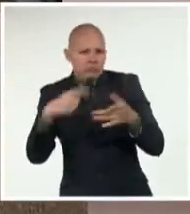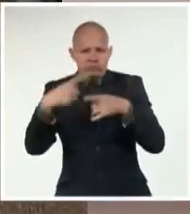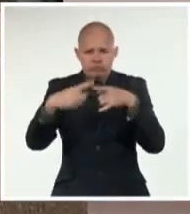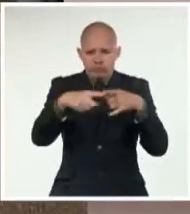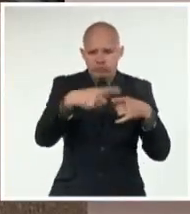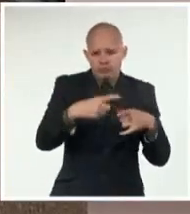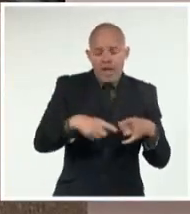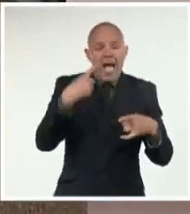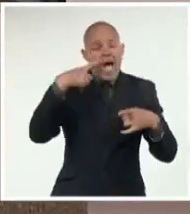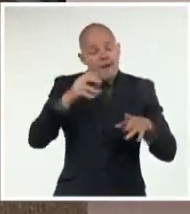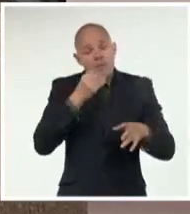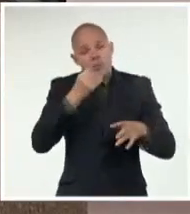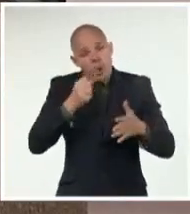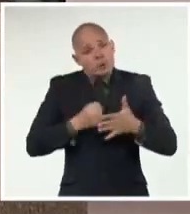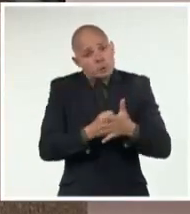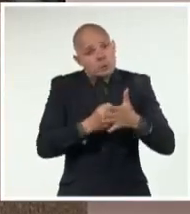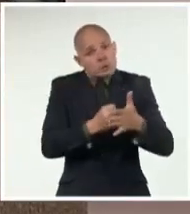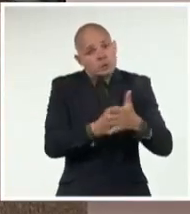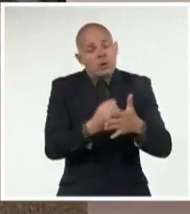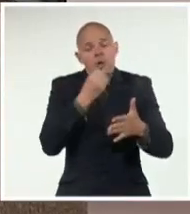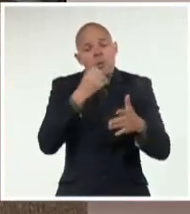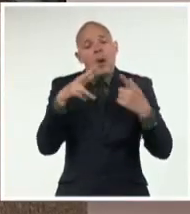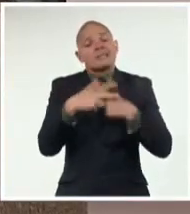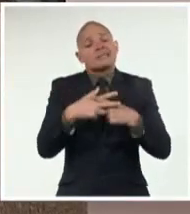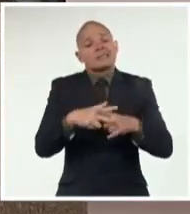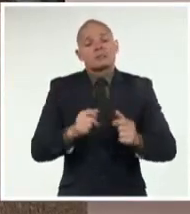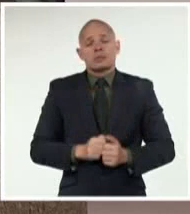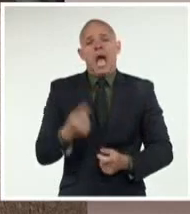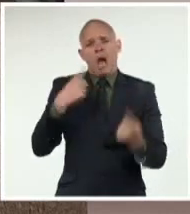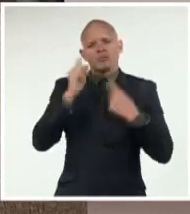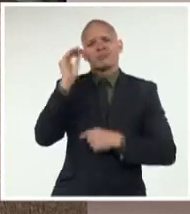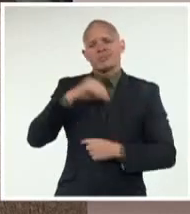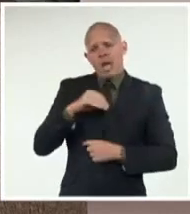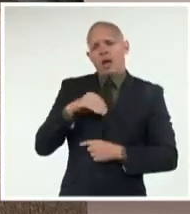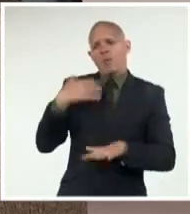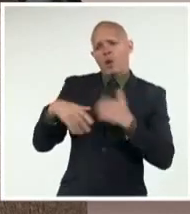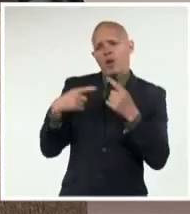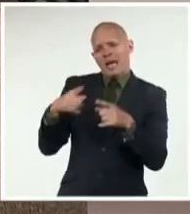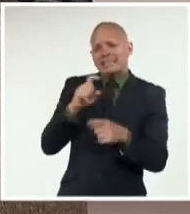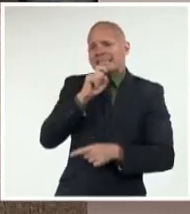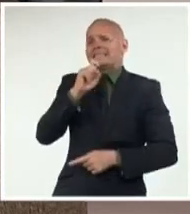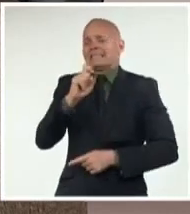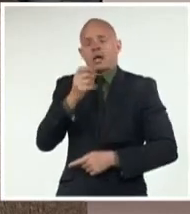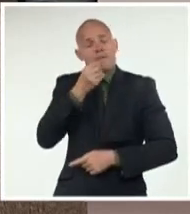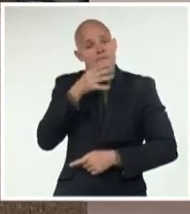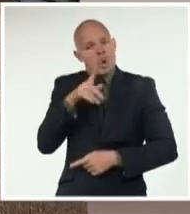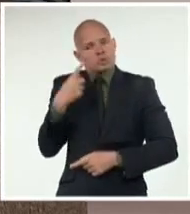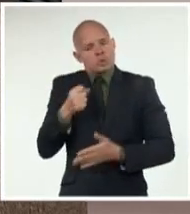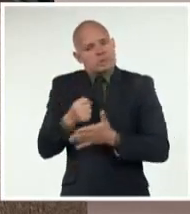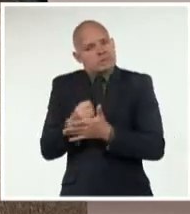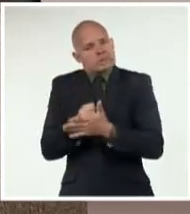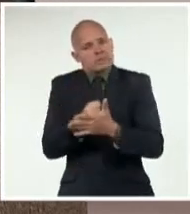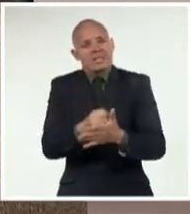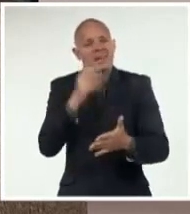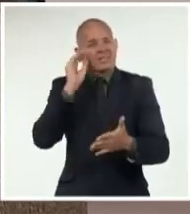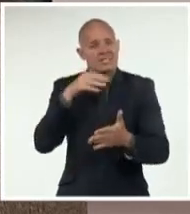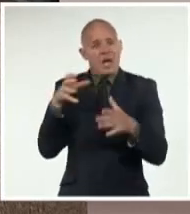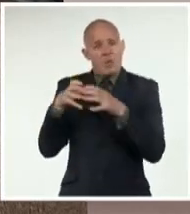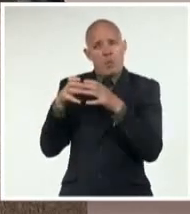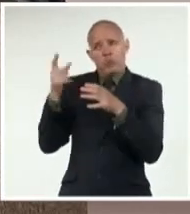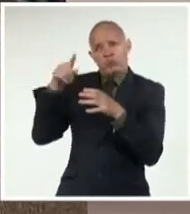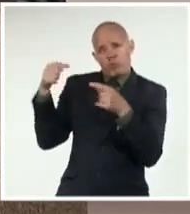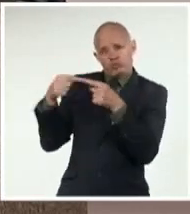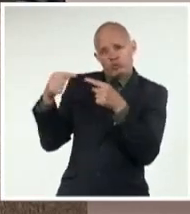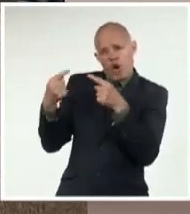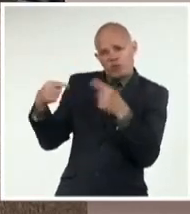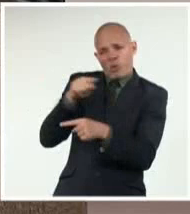que se haga posible lo imposible, es decir, haciendo lo que los enemigos del socialismo y por tanto